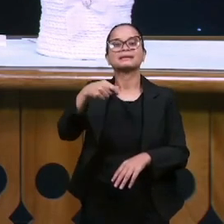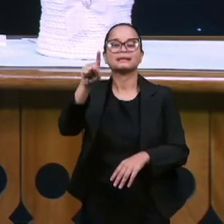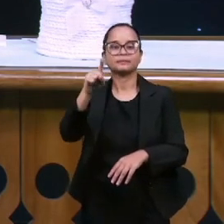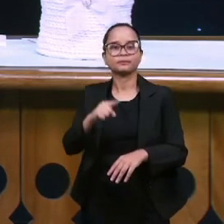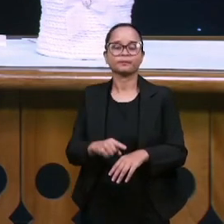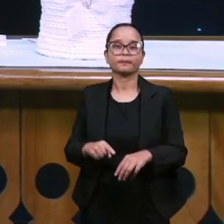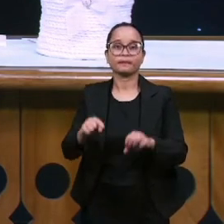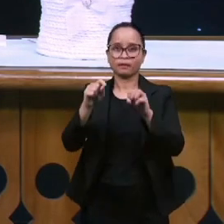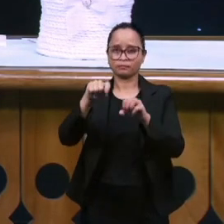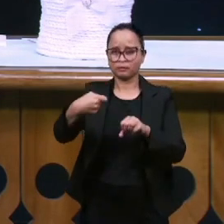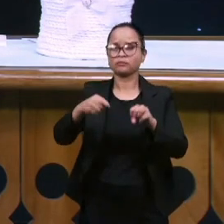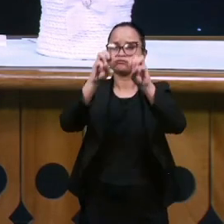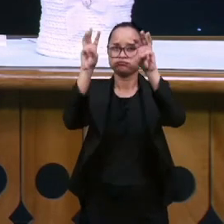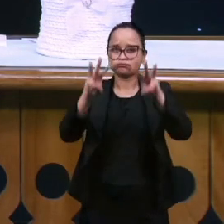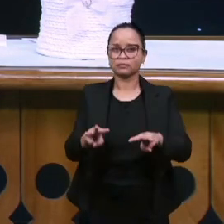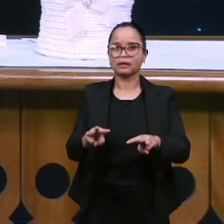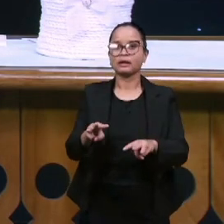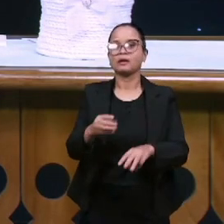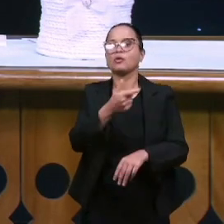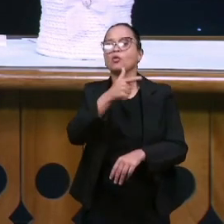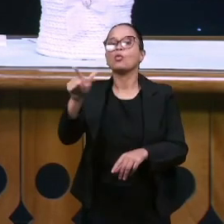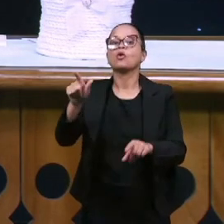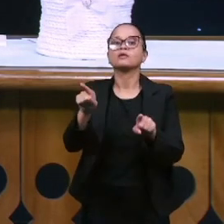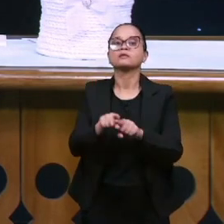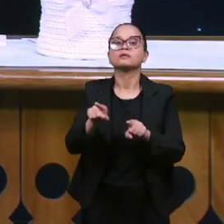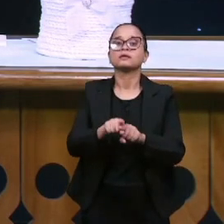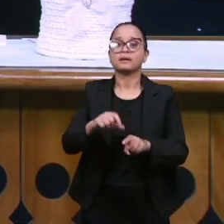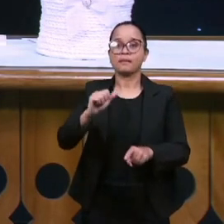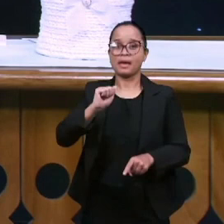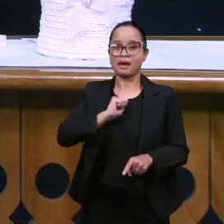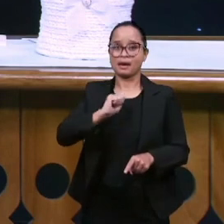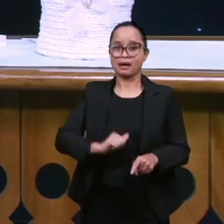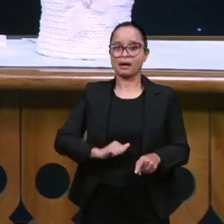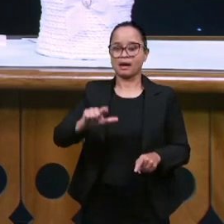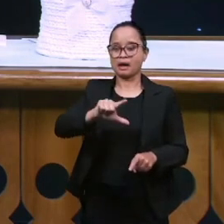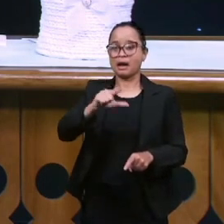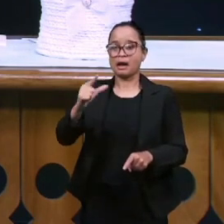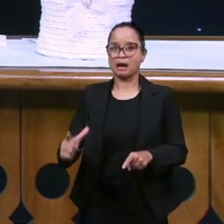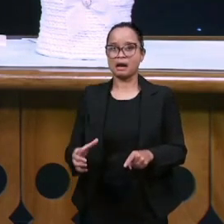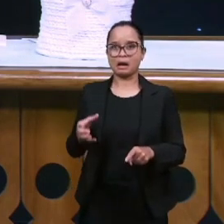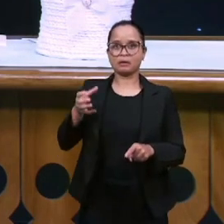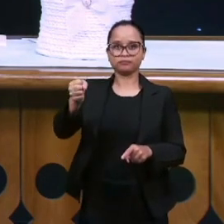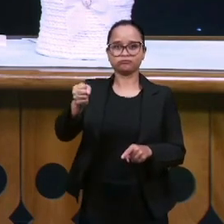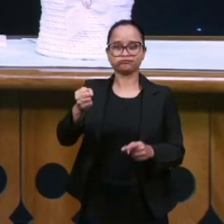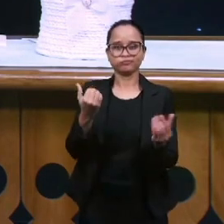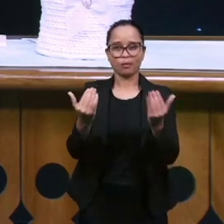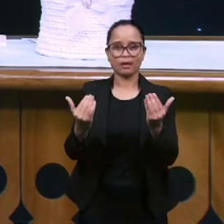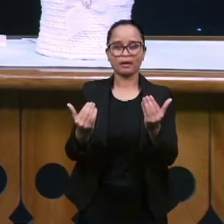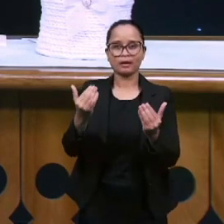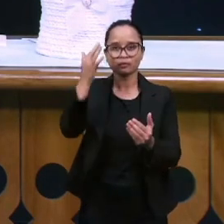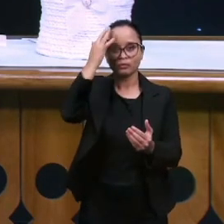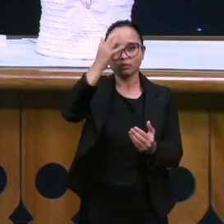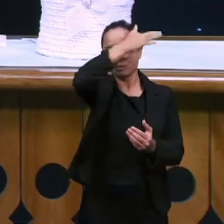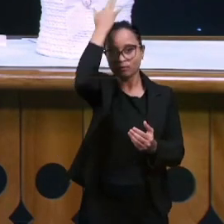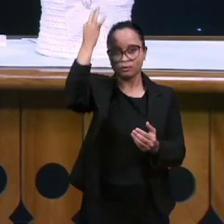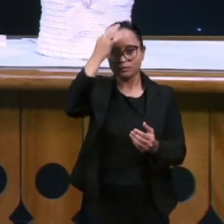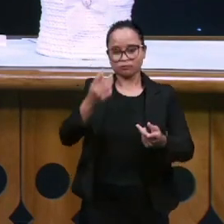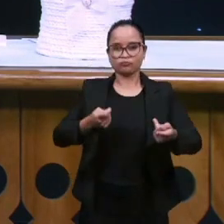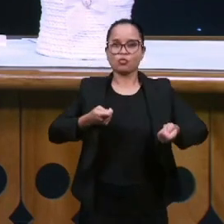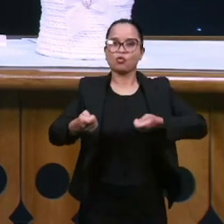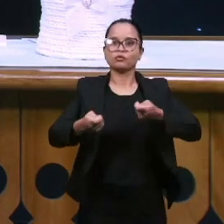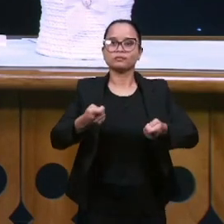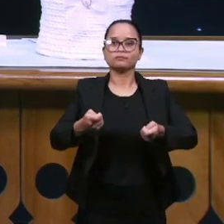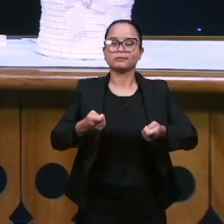y el otro, la vara de Aarón, que es el gobierno del Espíritu, la Trinidad, Padre, Hijo, Espíritu